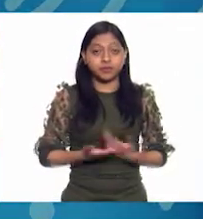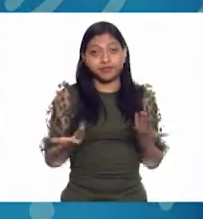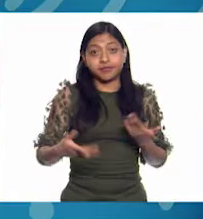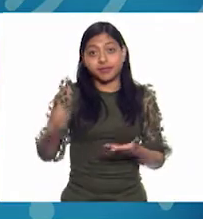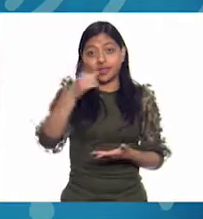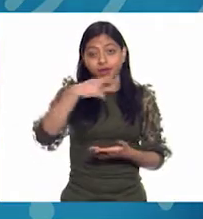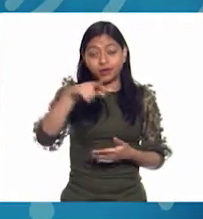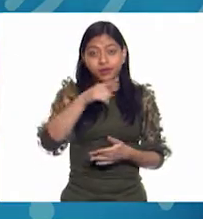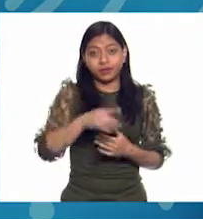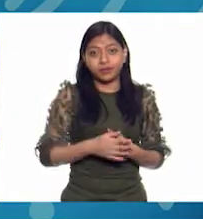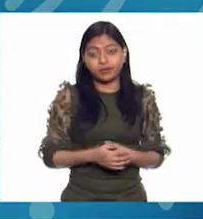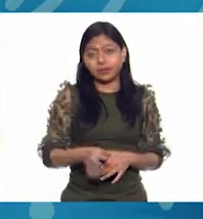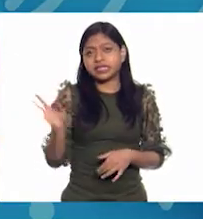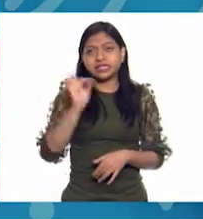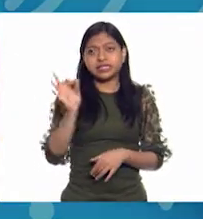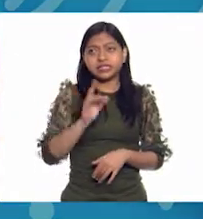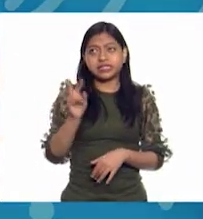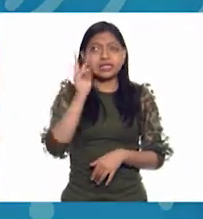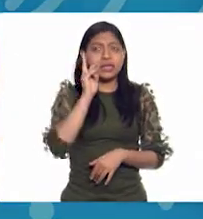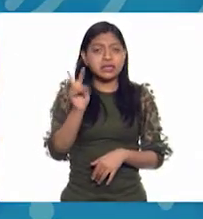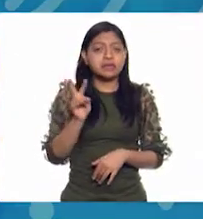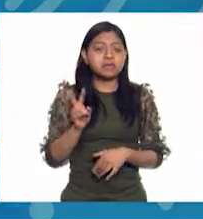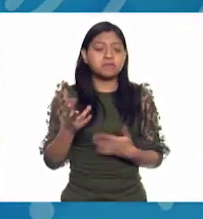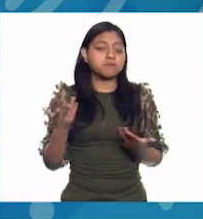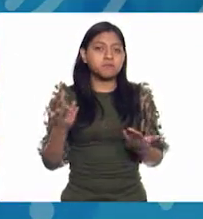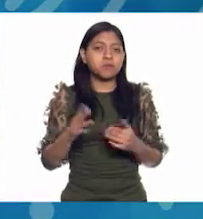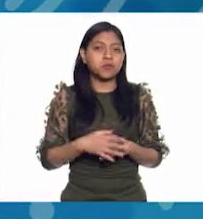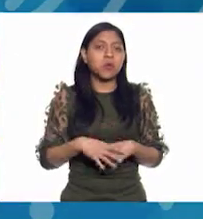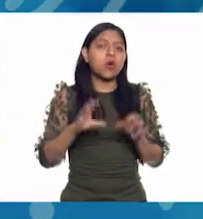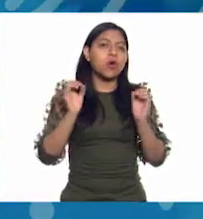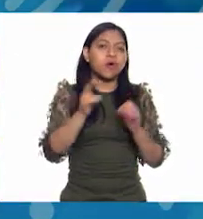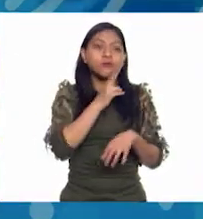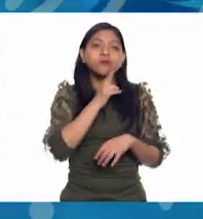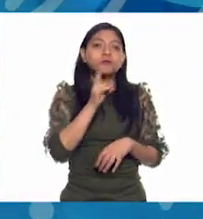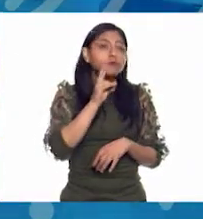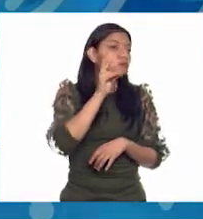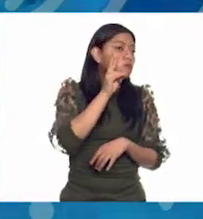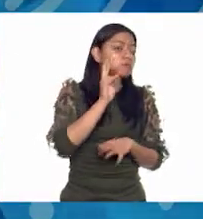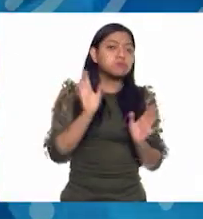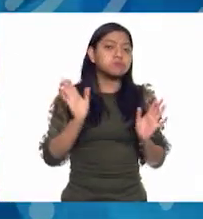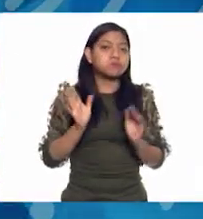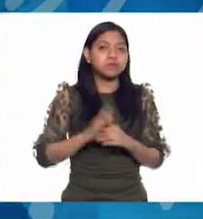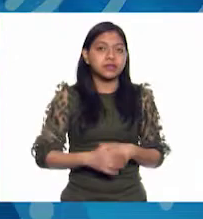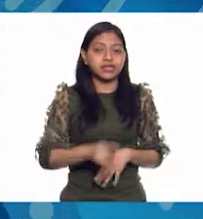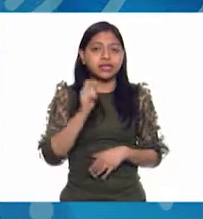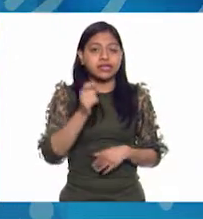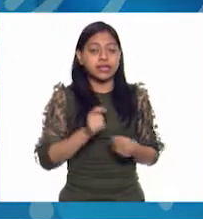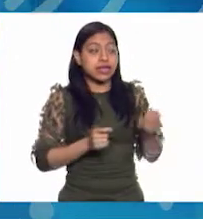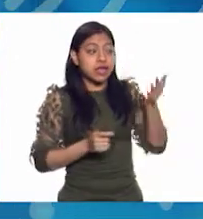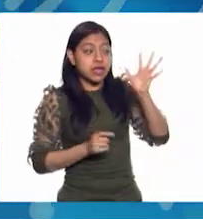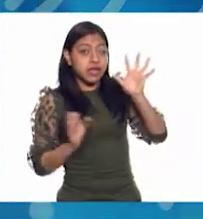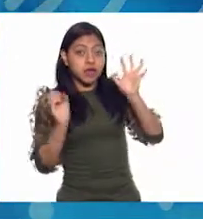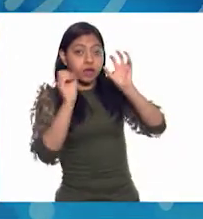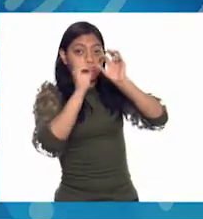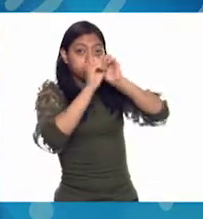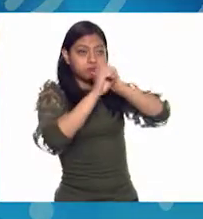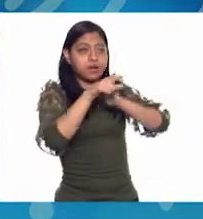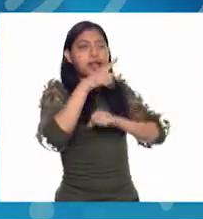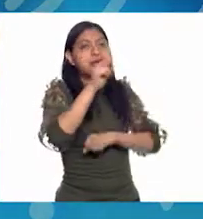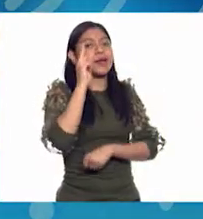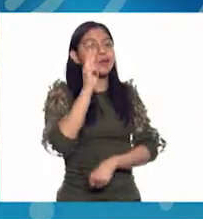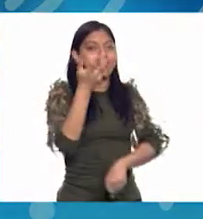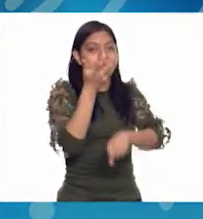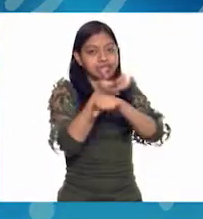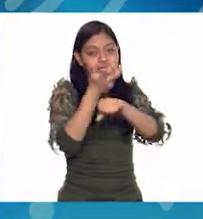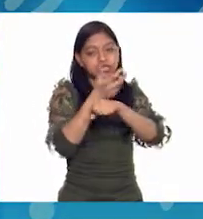Seguramente han oído mucho hablar estos días de este eclipse de sol. Se va a ver solamente de forma total en Estados Unidos, en una franja de